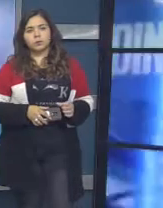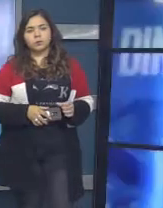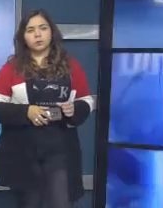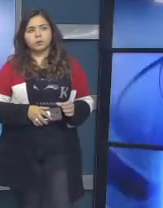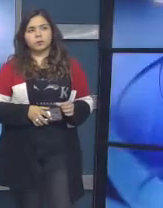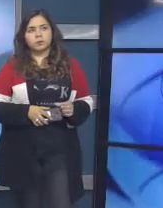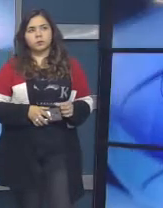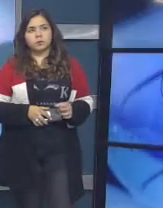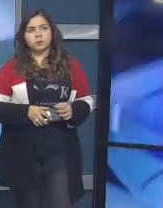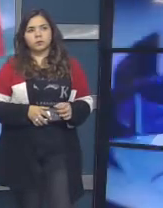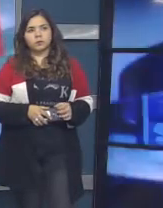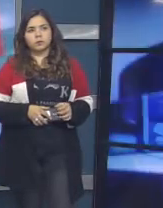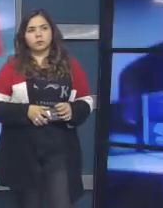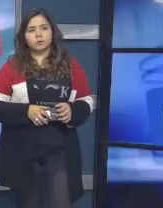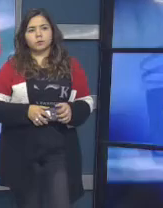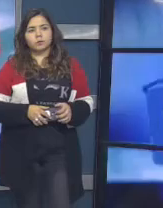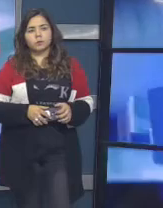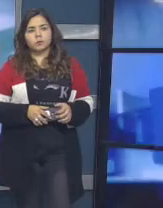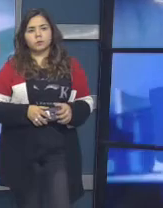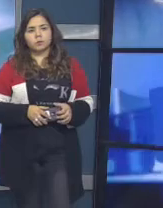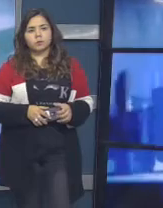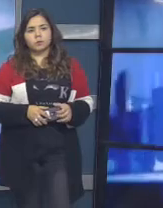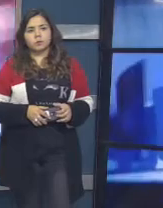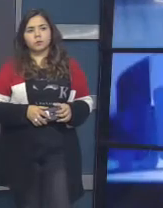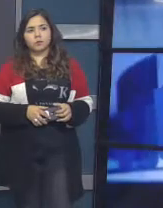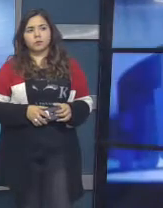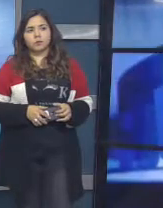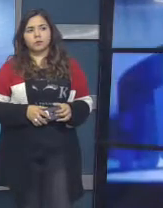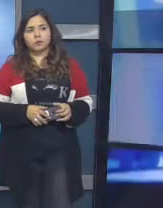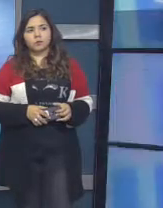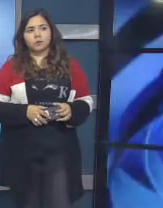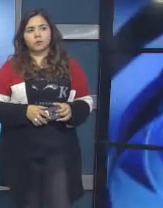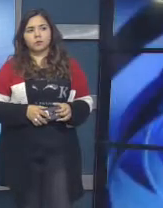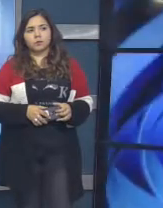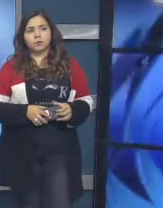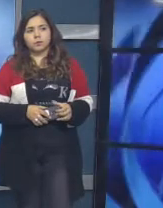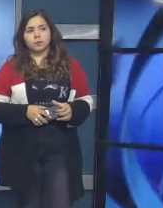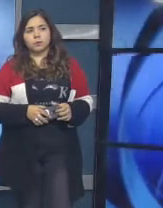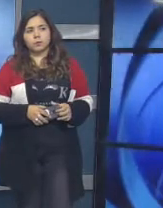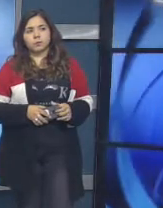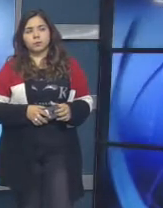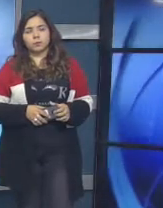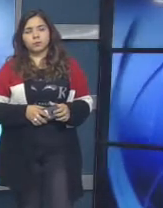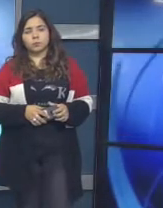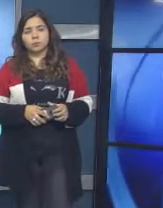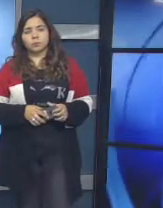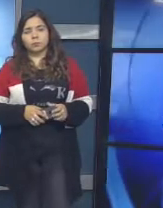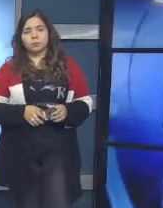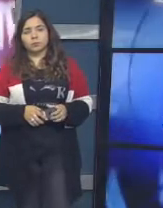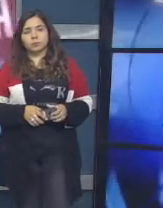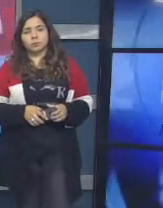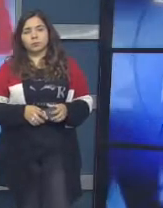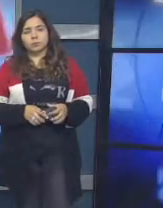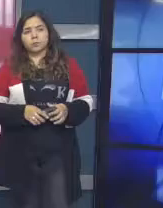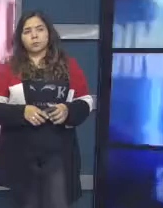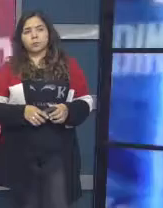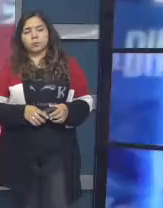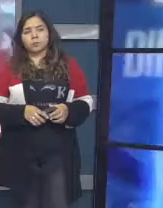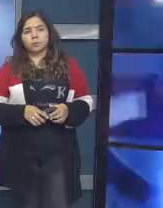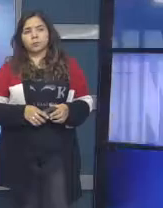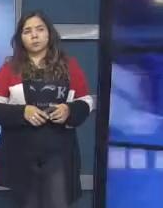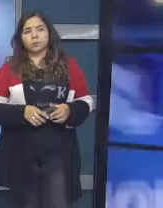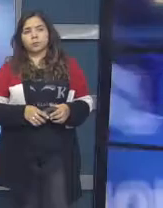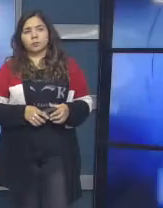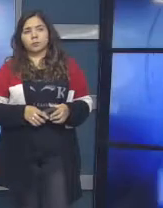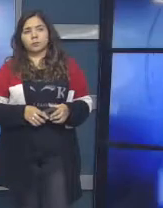vas, por ejemplo, a la costa, si vas a tener que hacer cuarentena, o si al regreso vas a tener que hacer cuarentena en algún hotel